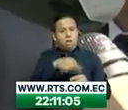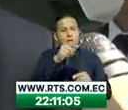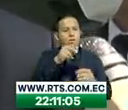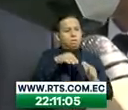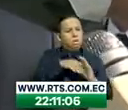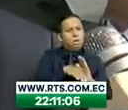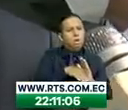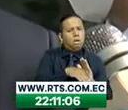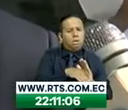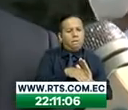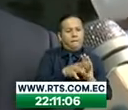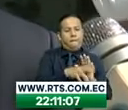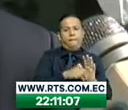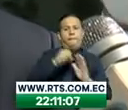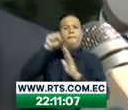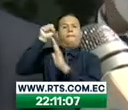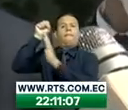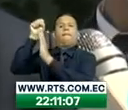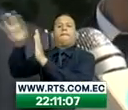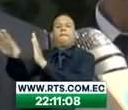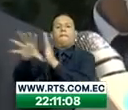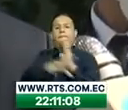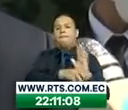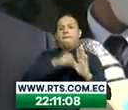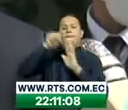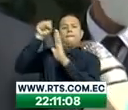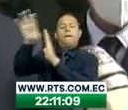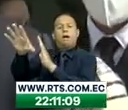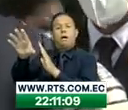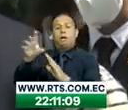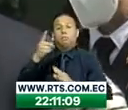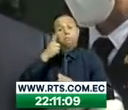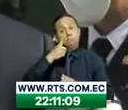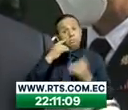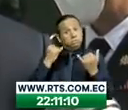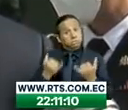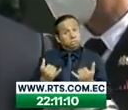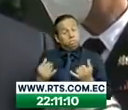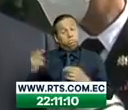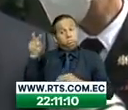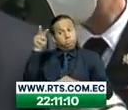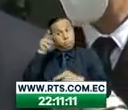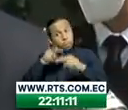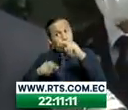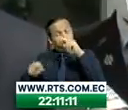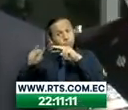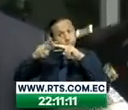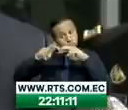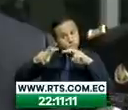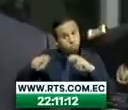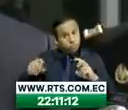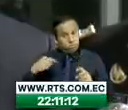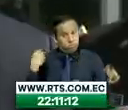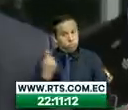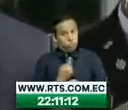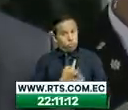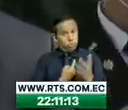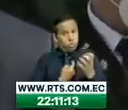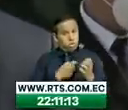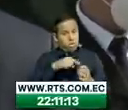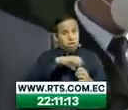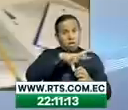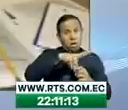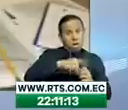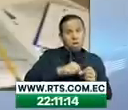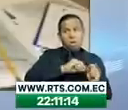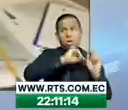bancos americanos vamos a investigarlo por supuesto que vamos a investigar porque ni queremos ladrones ni su plata en